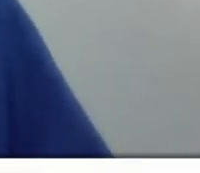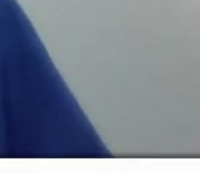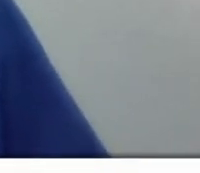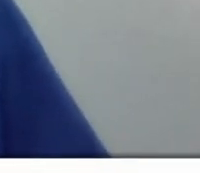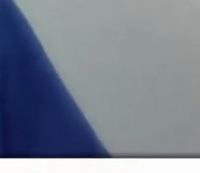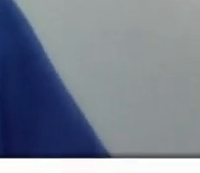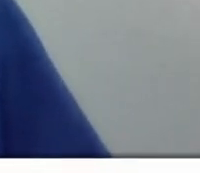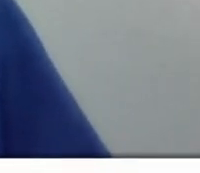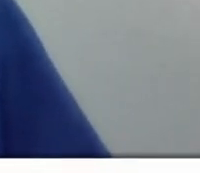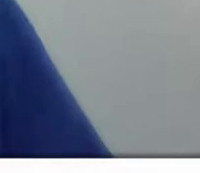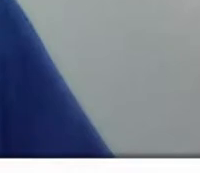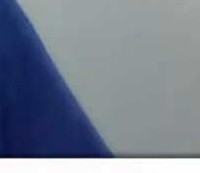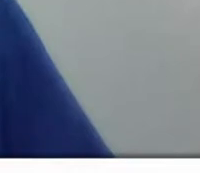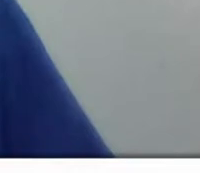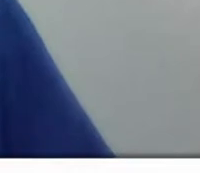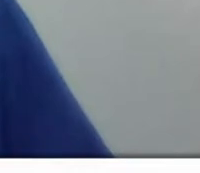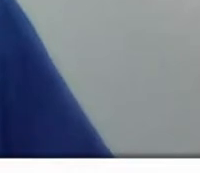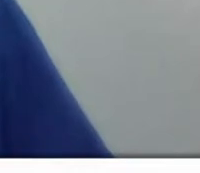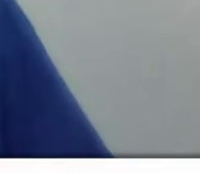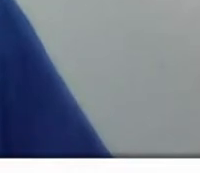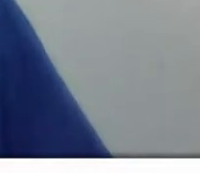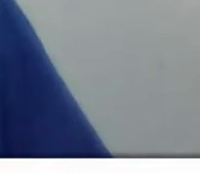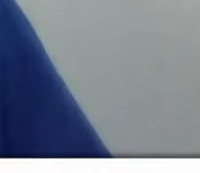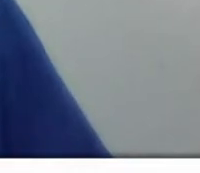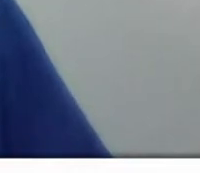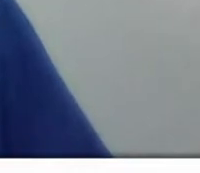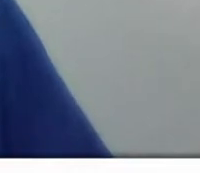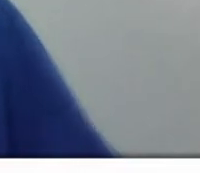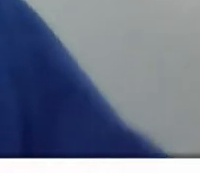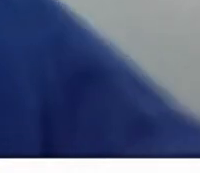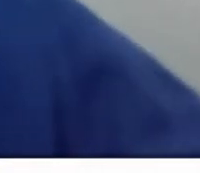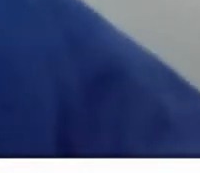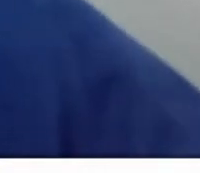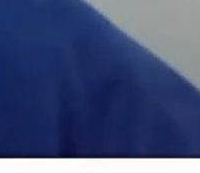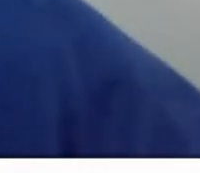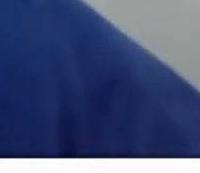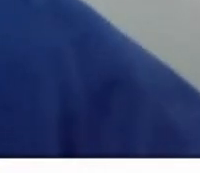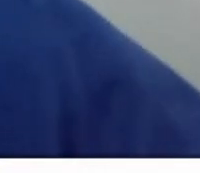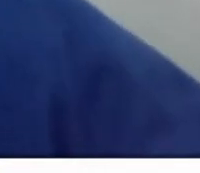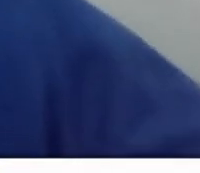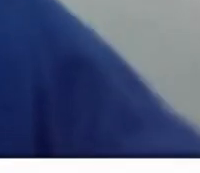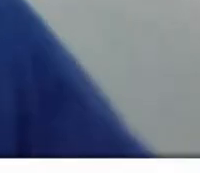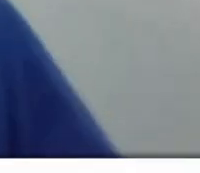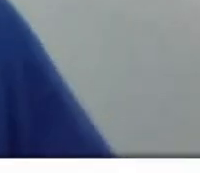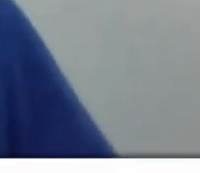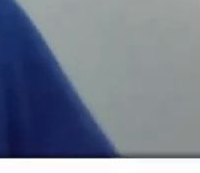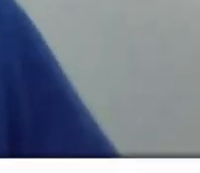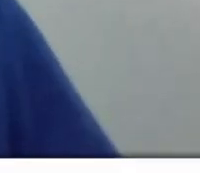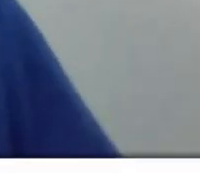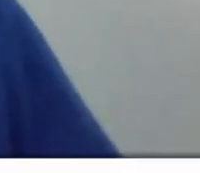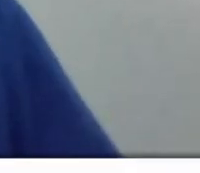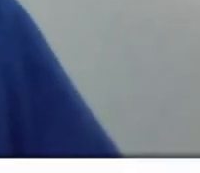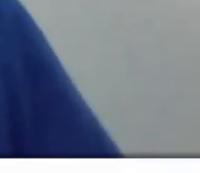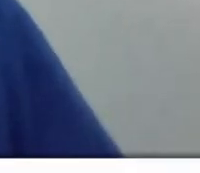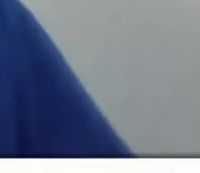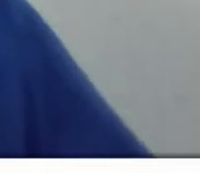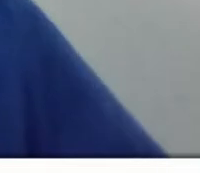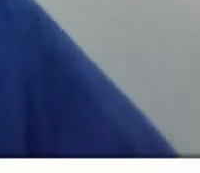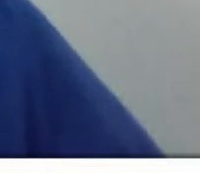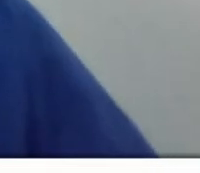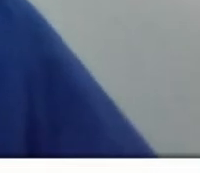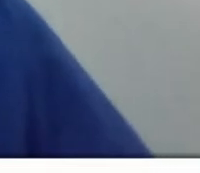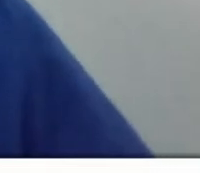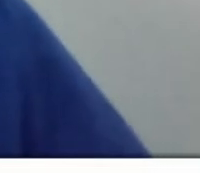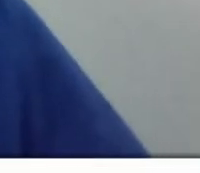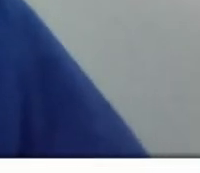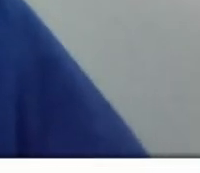al presidente de la nación y le haga tirar la medida atrás. No que lo diga en Twitter, que lo haga. Si tiene que